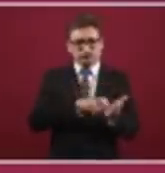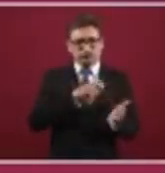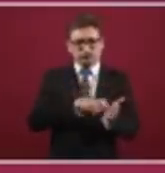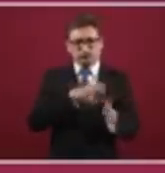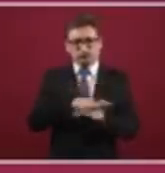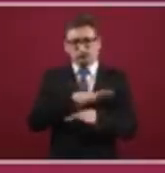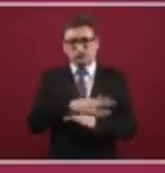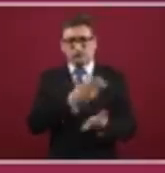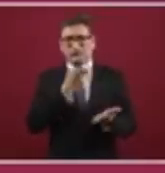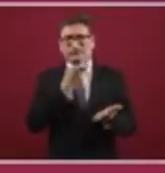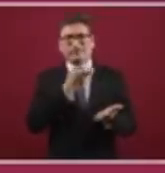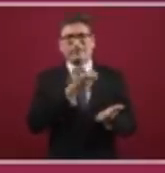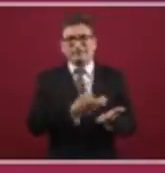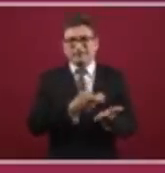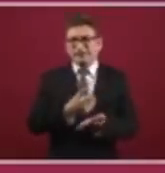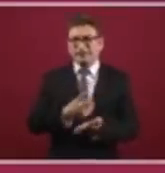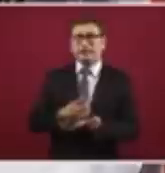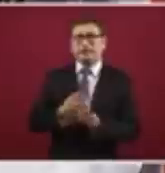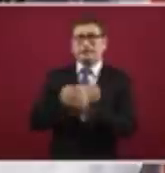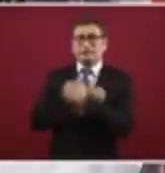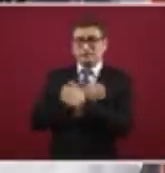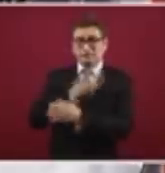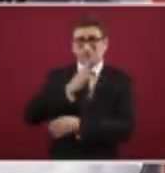mejoraba la educación